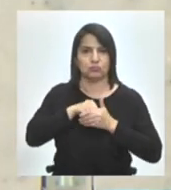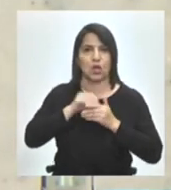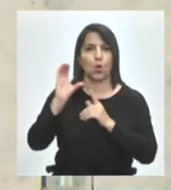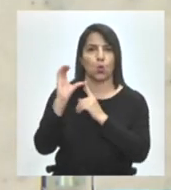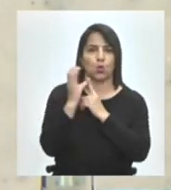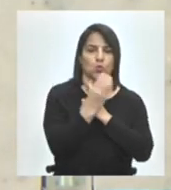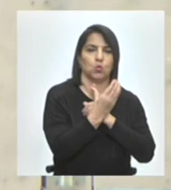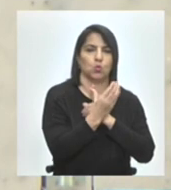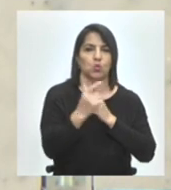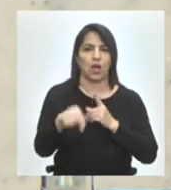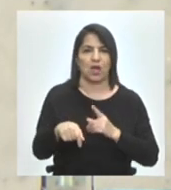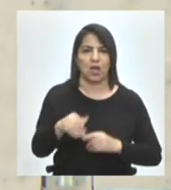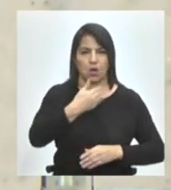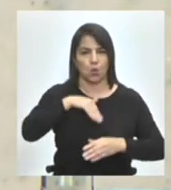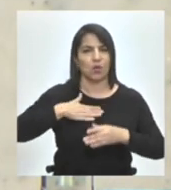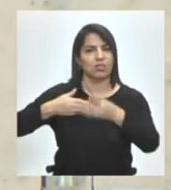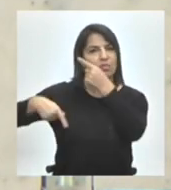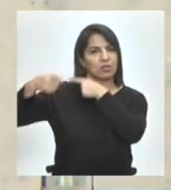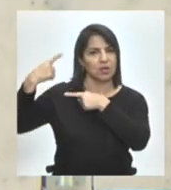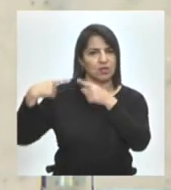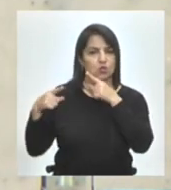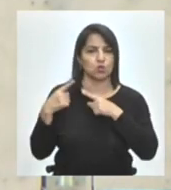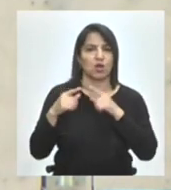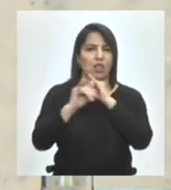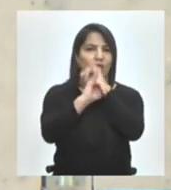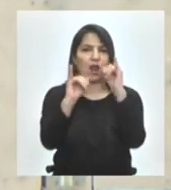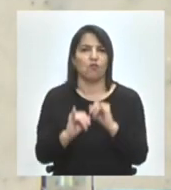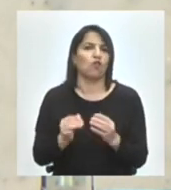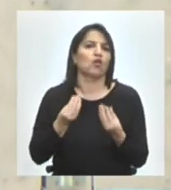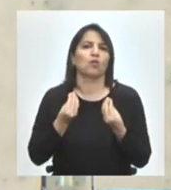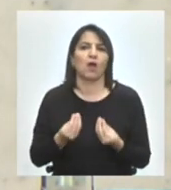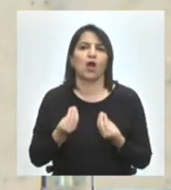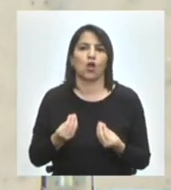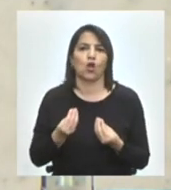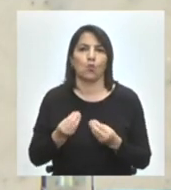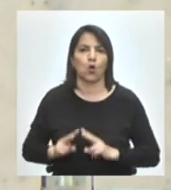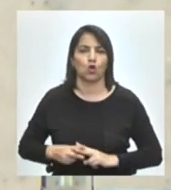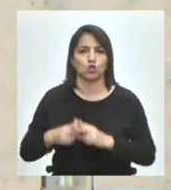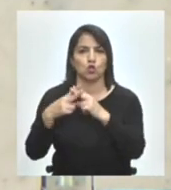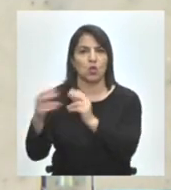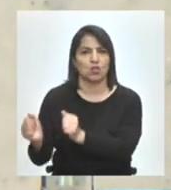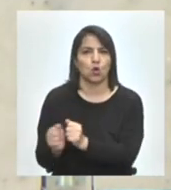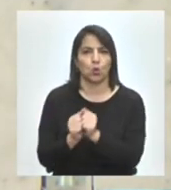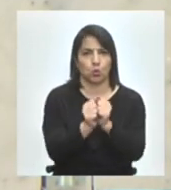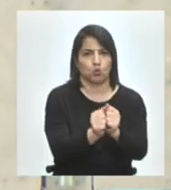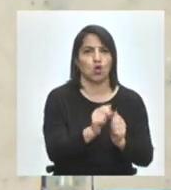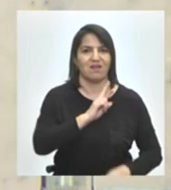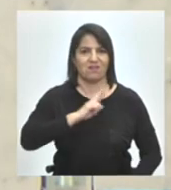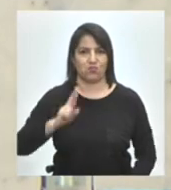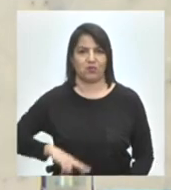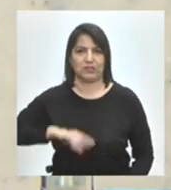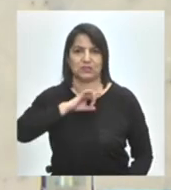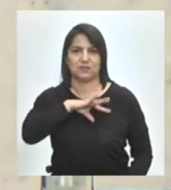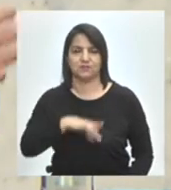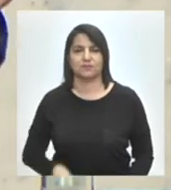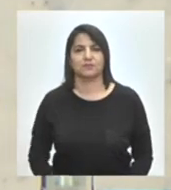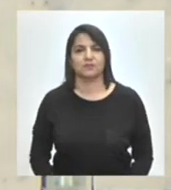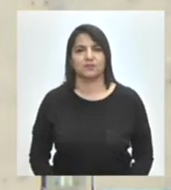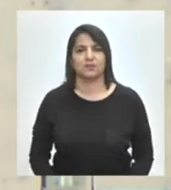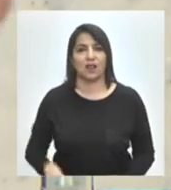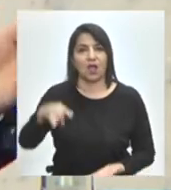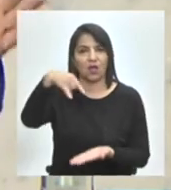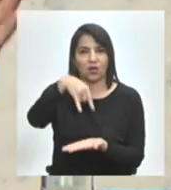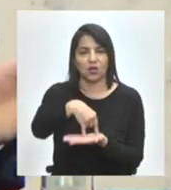cultura, de nuestra historia y de la forma como hemos construido juntos esta república. Este